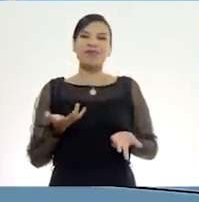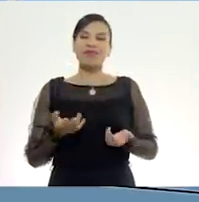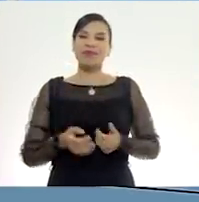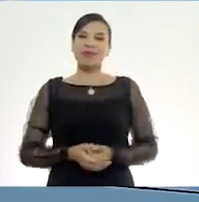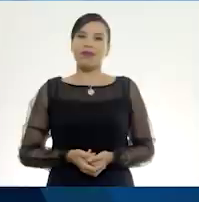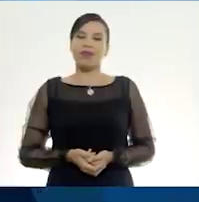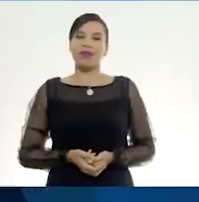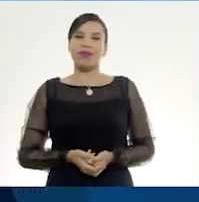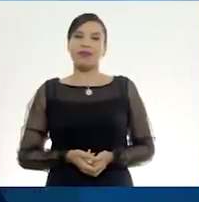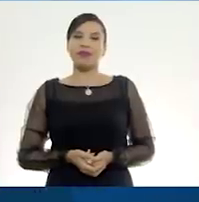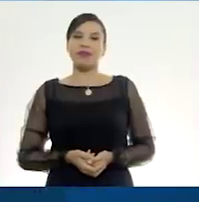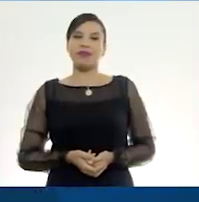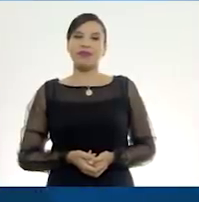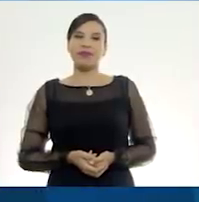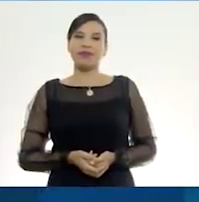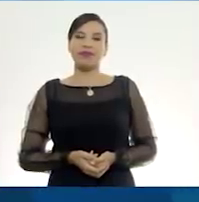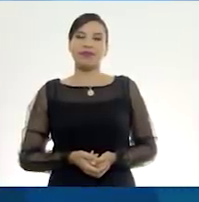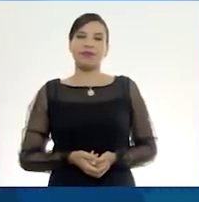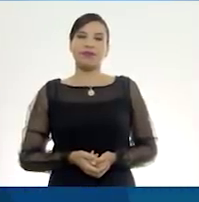profesor.